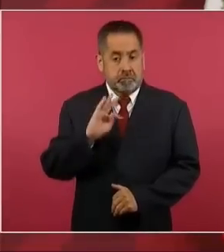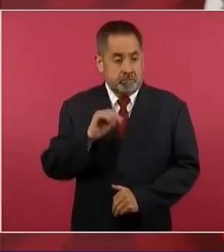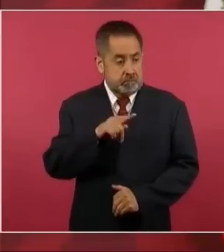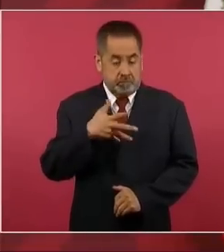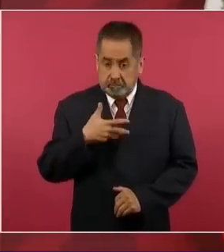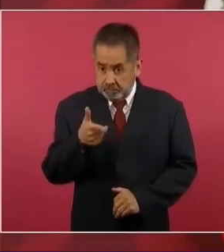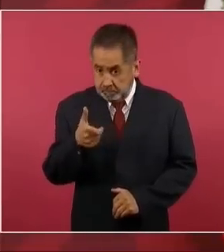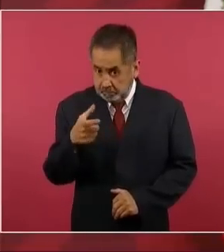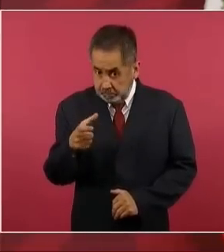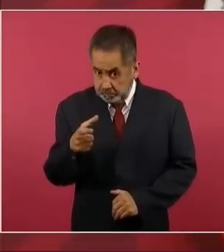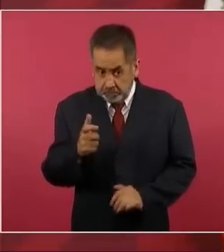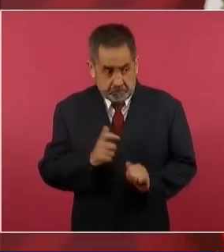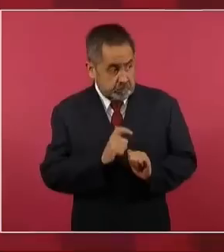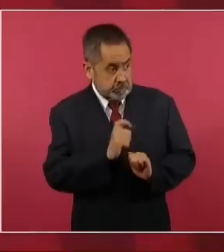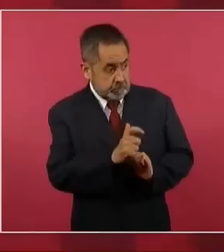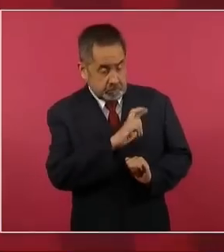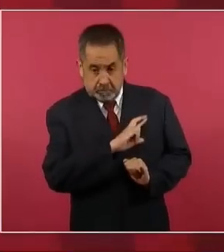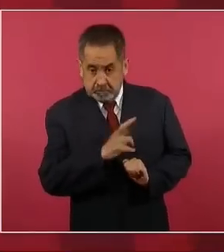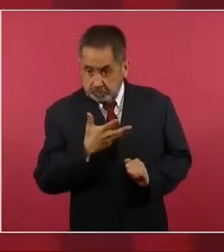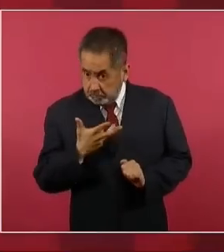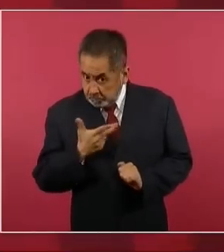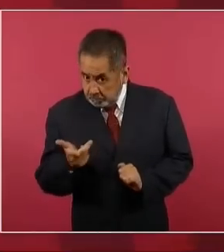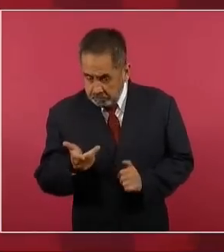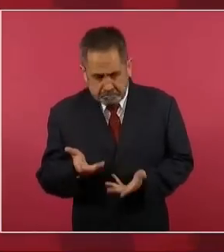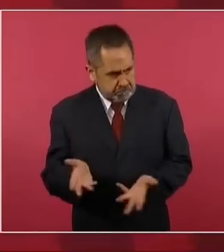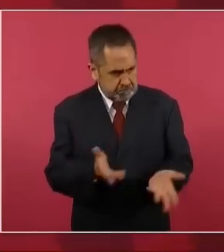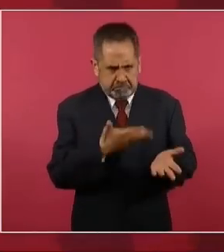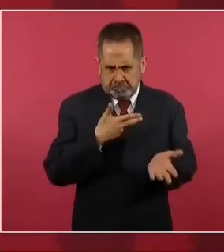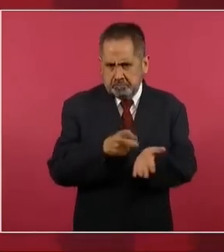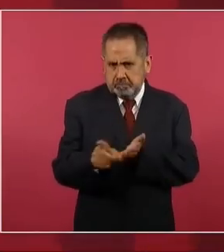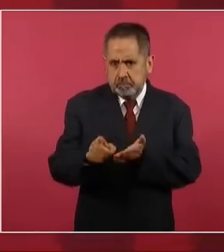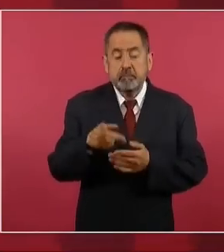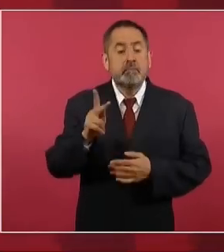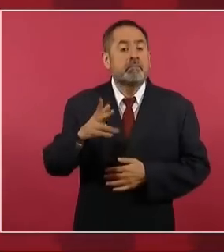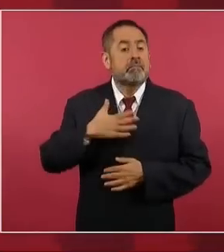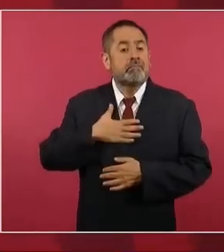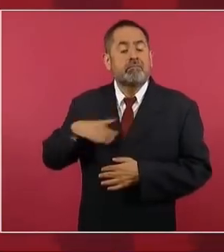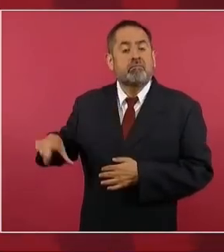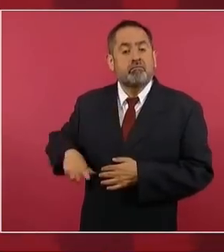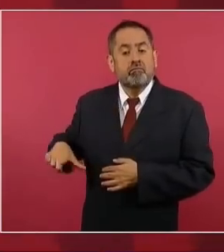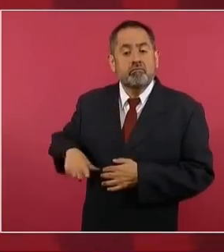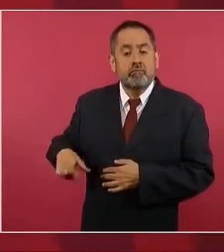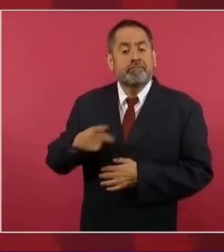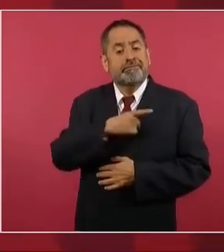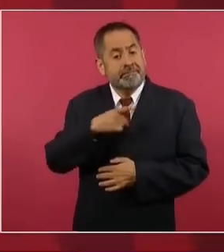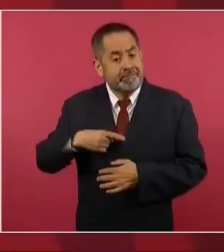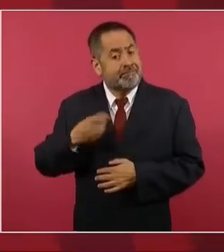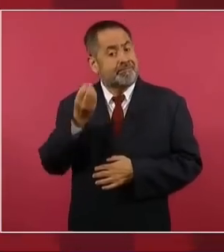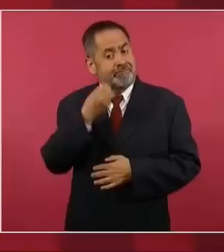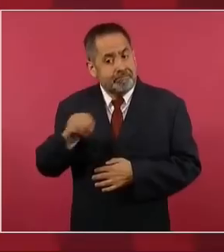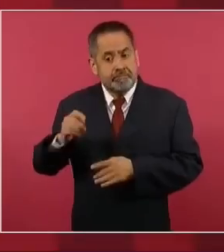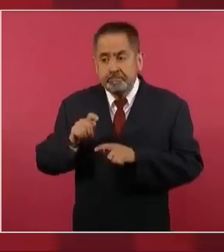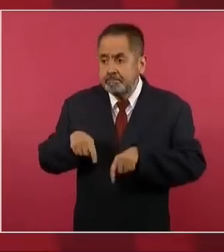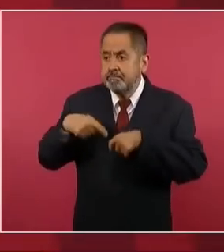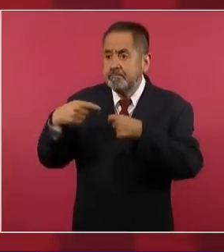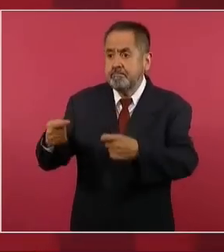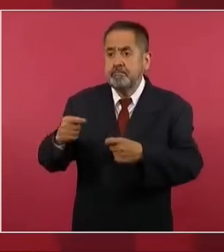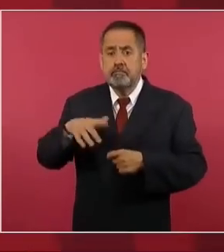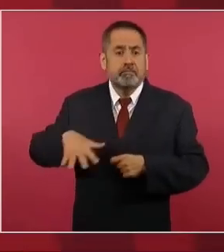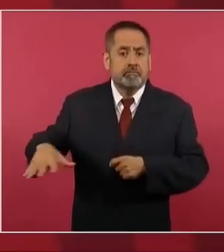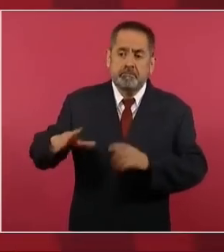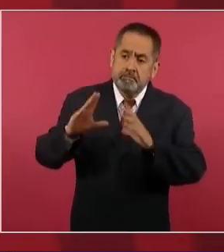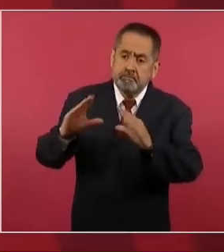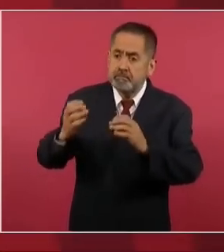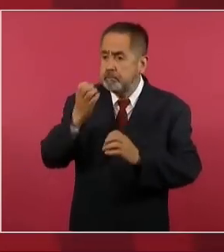derecho, pero el Estado está obligado a garantizar la educación pública gratuita, de calidad, en todos los